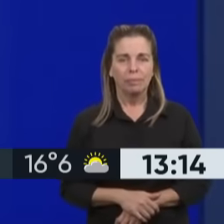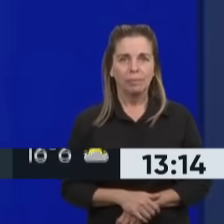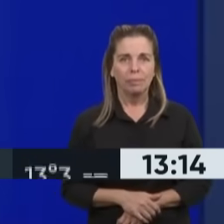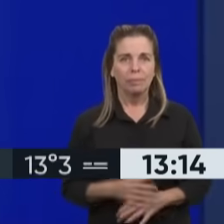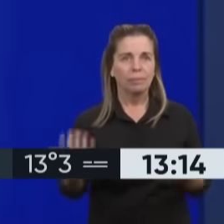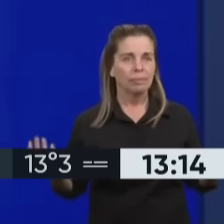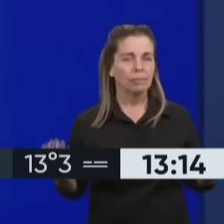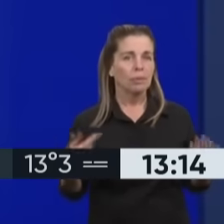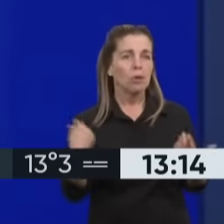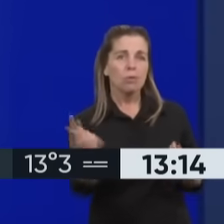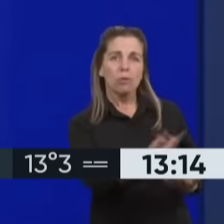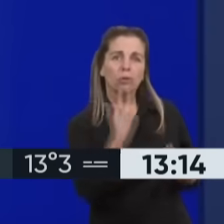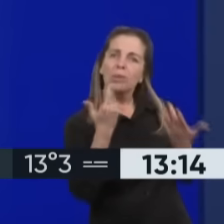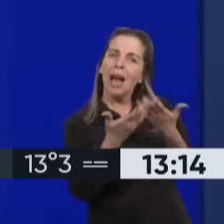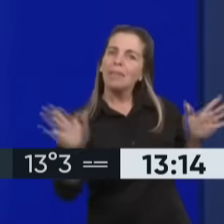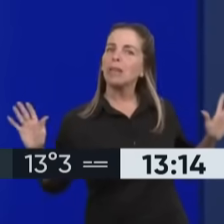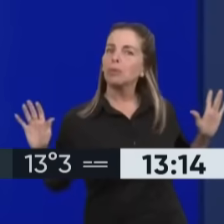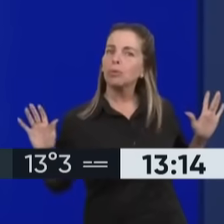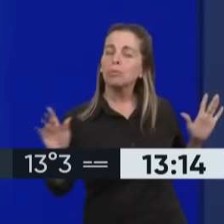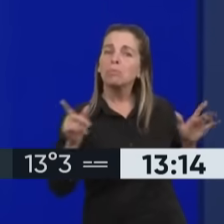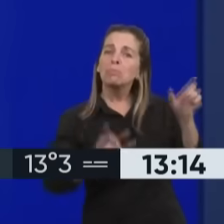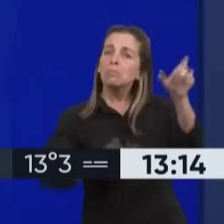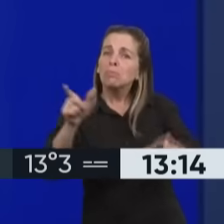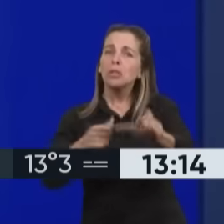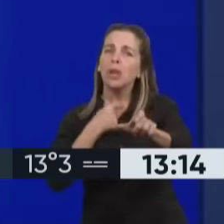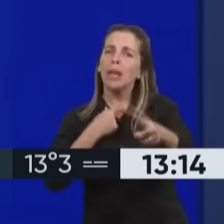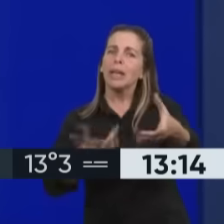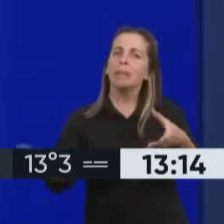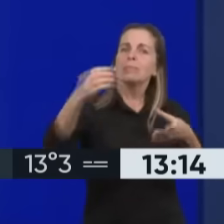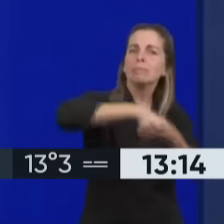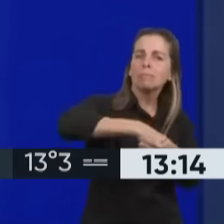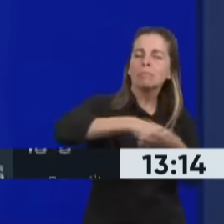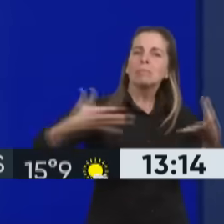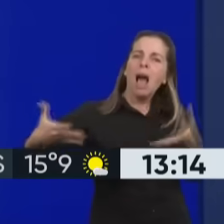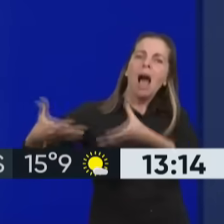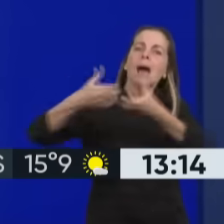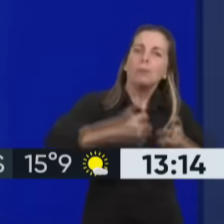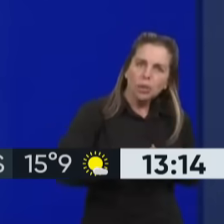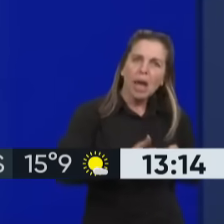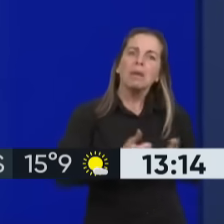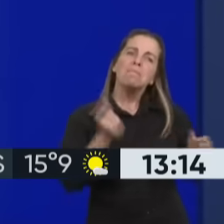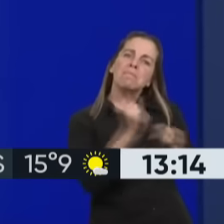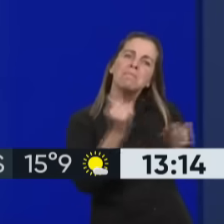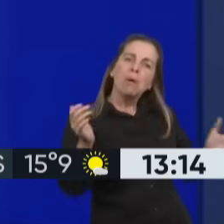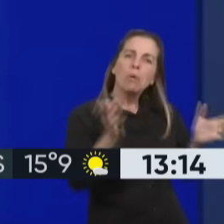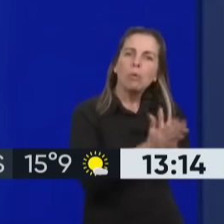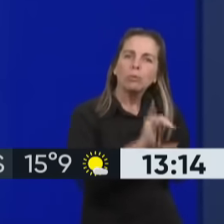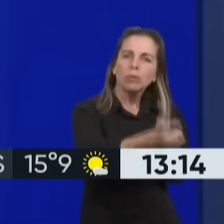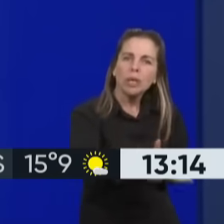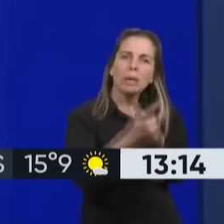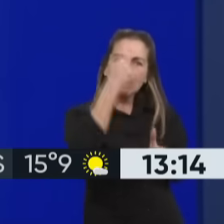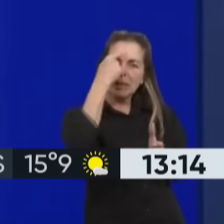Nuestras puertas están abiertas a todo aquel que quiera acompañarnos en este momento bisagra. Quien quiera empujar a la dirección de una